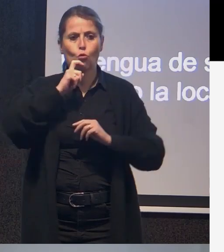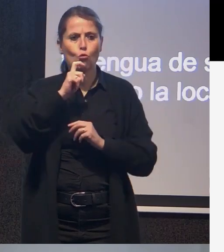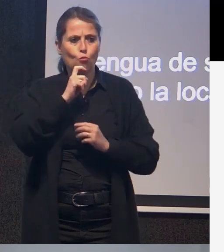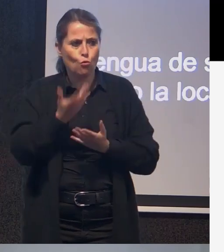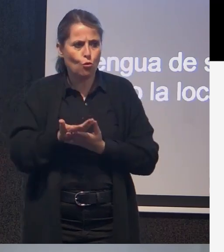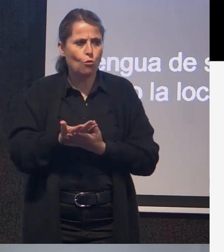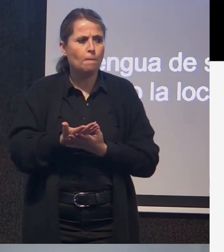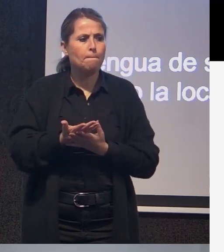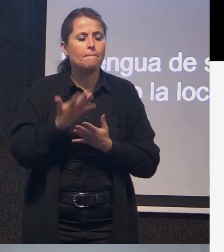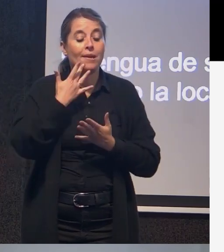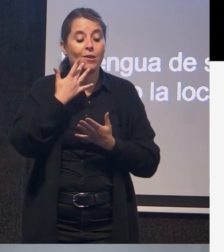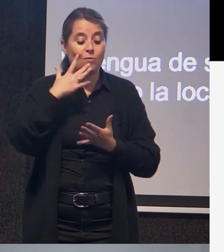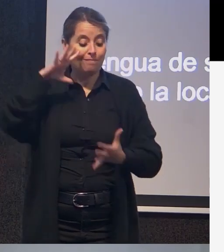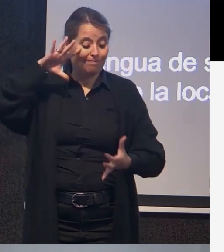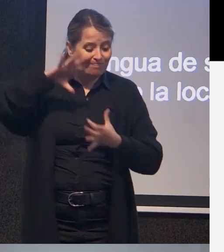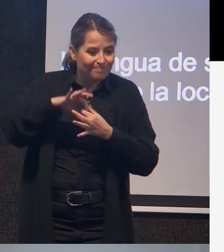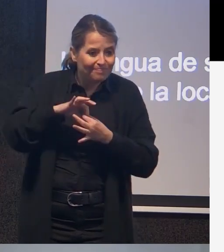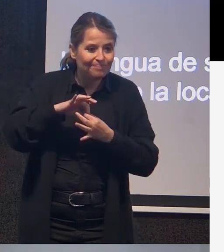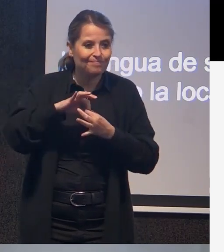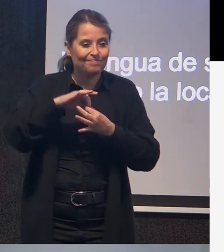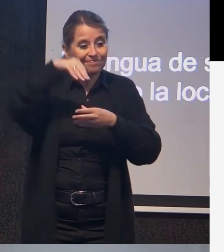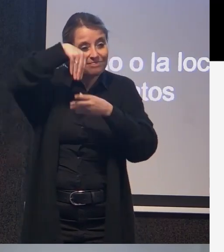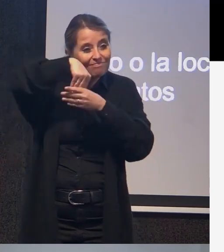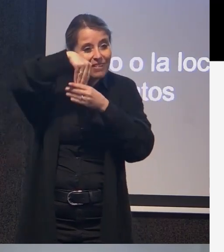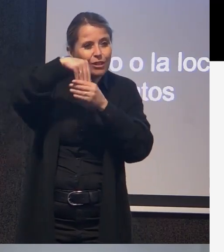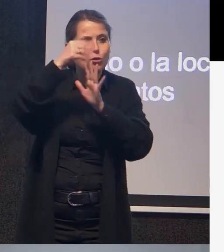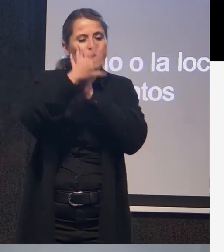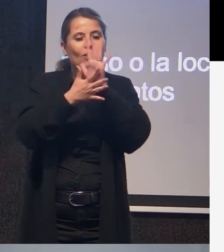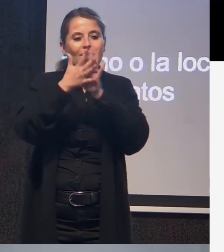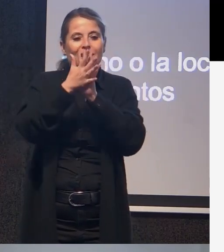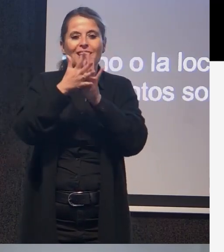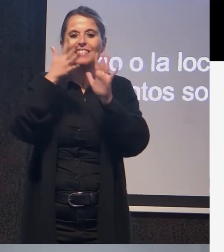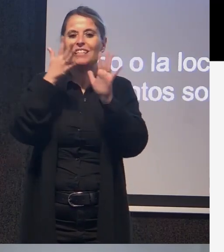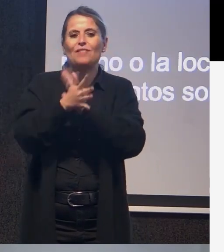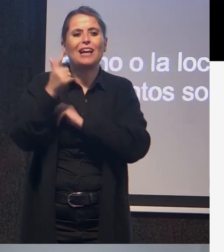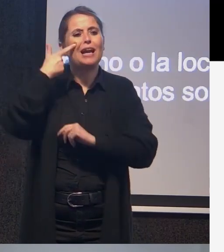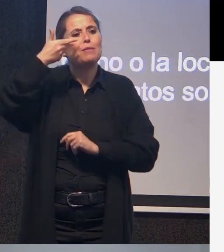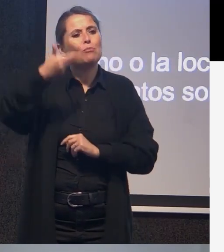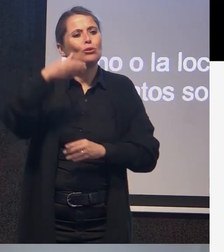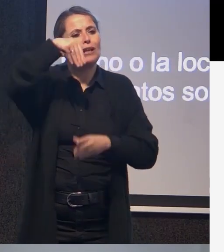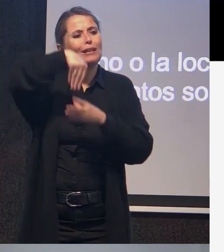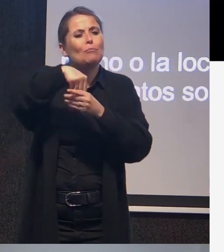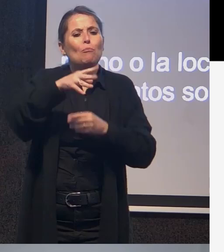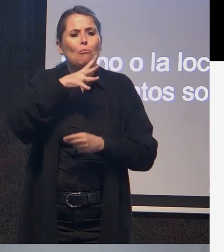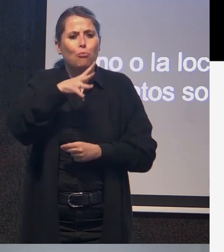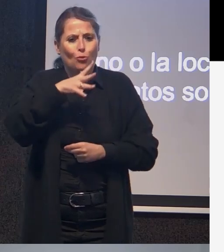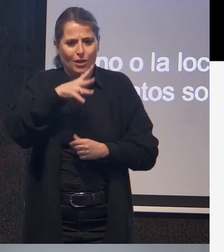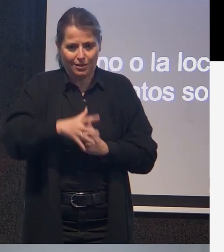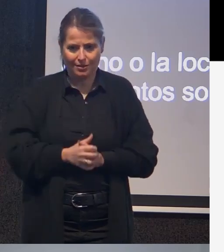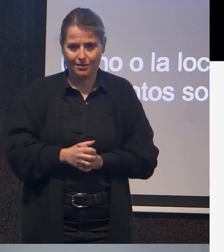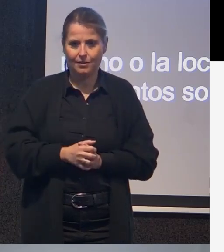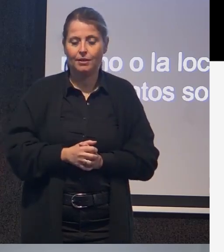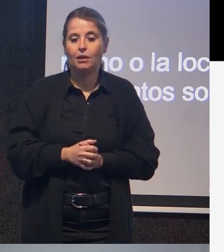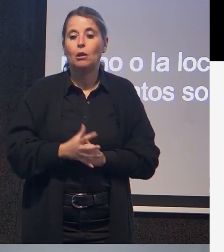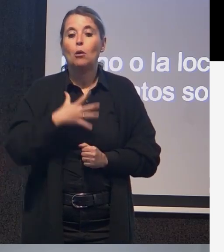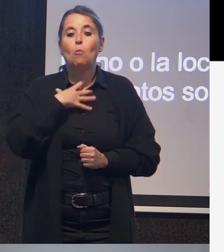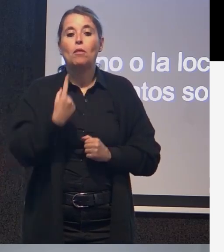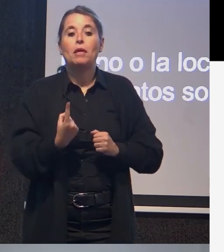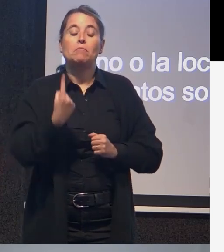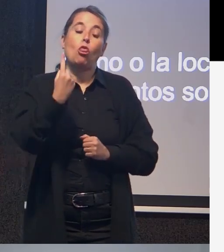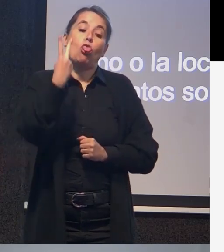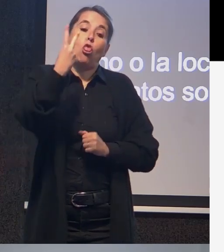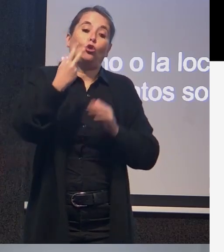estos elementos son significativos? pues podemos encontrar signos,